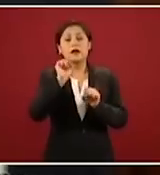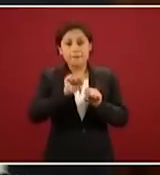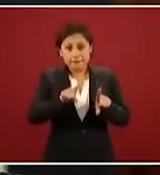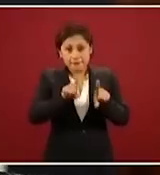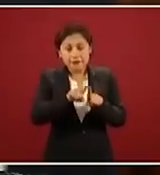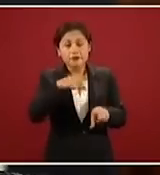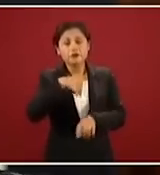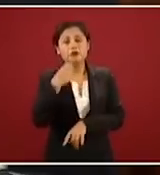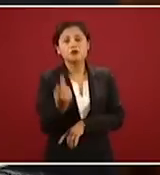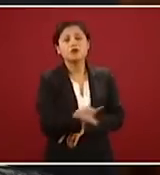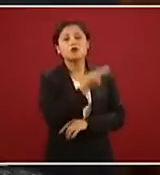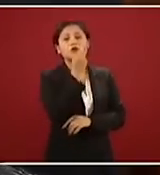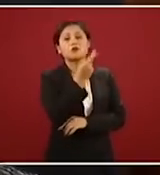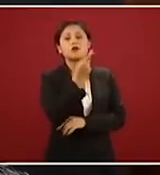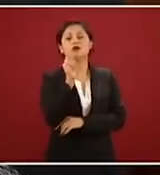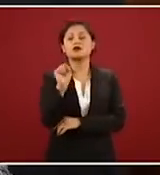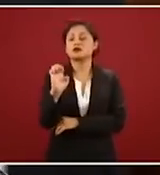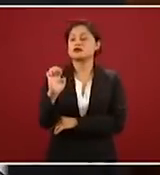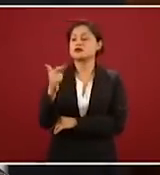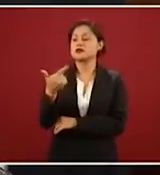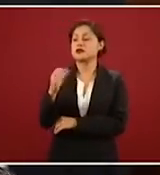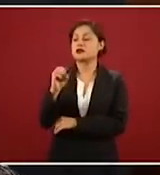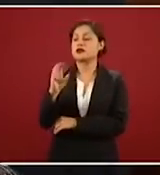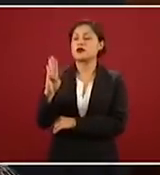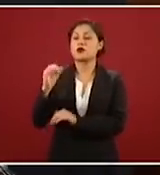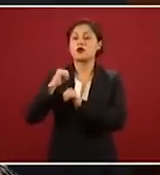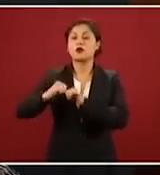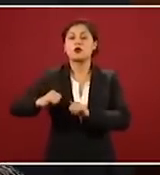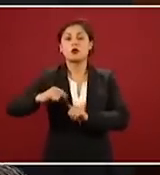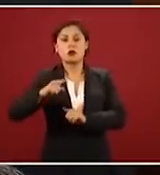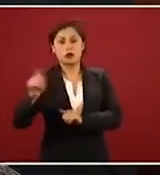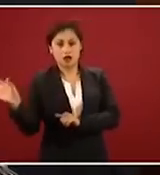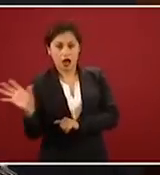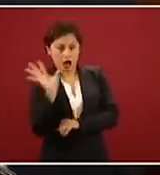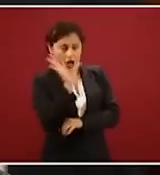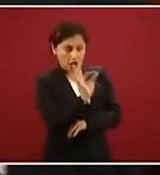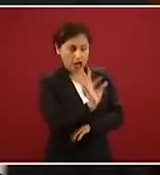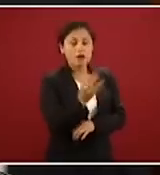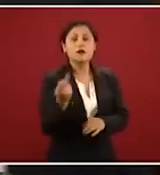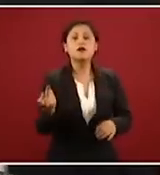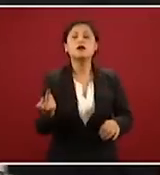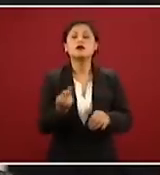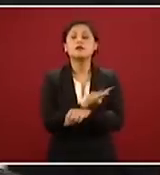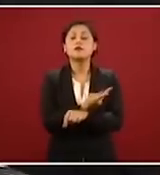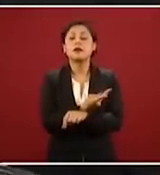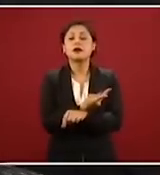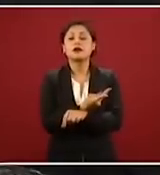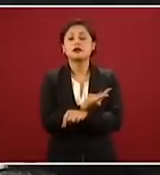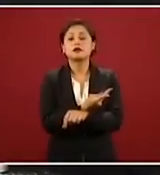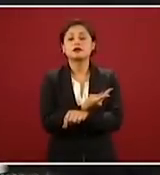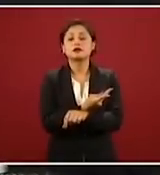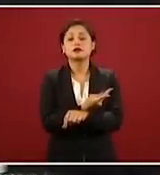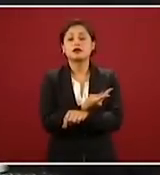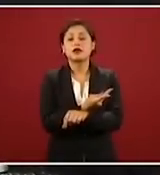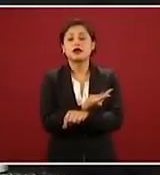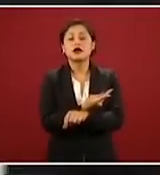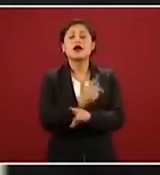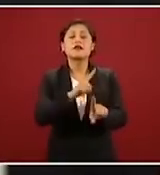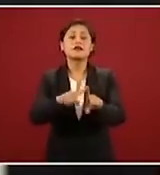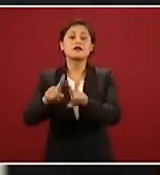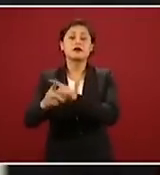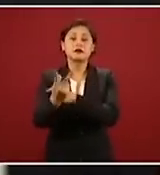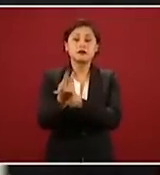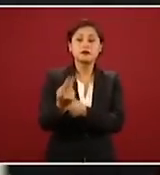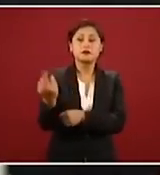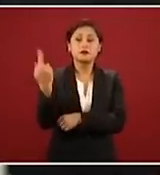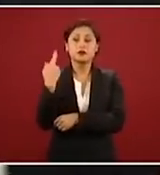si la Secretaría de Gobernación le ha informado a usted si tomará cartas en el asunto por la publicación de imágenes en algunos medios de